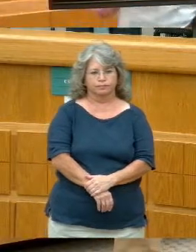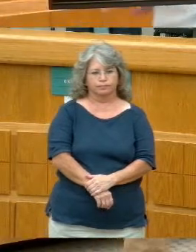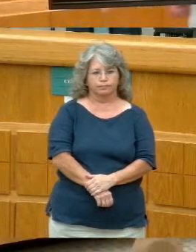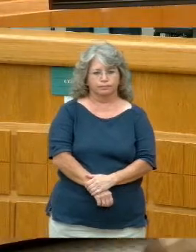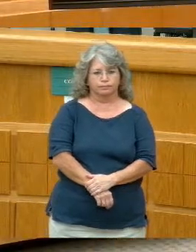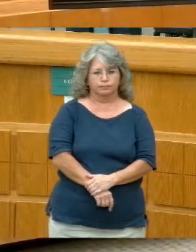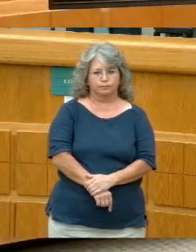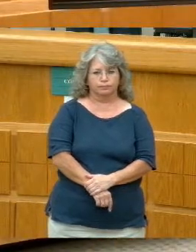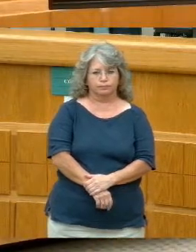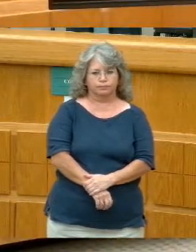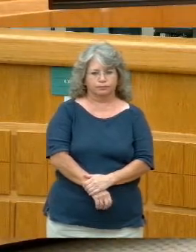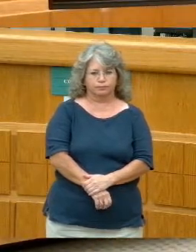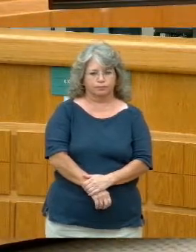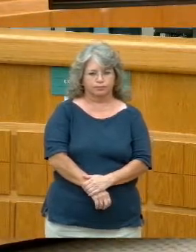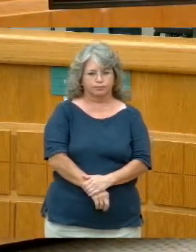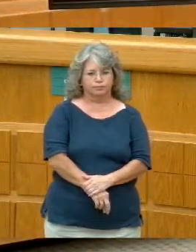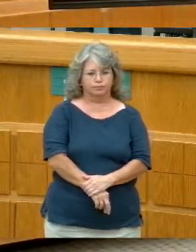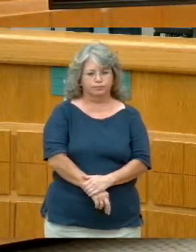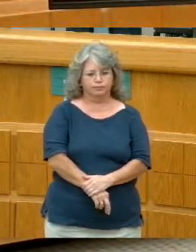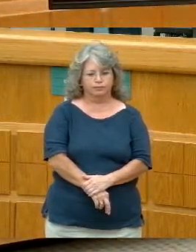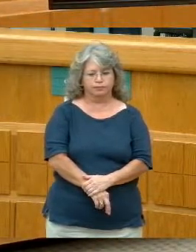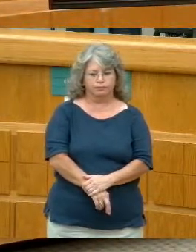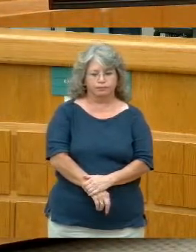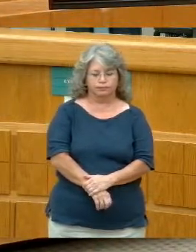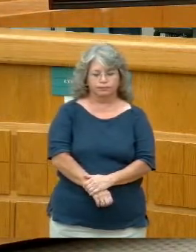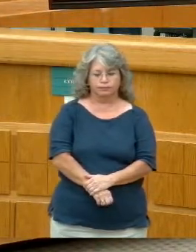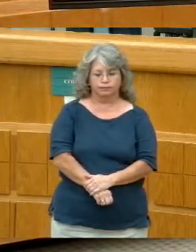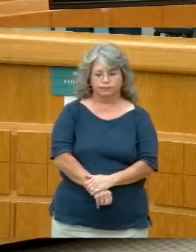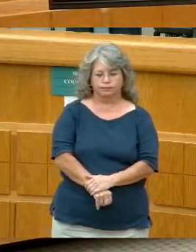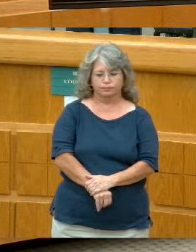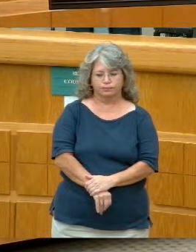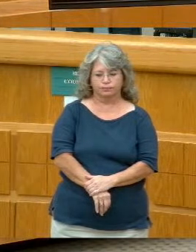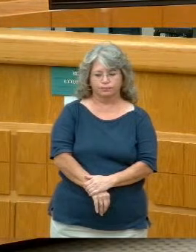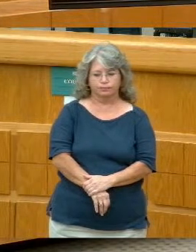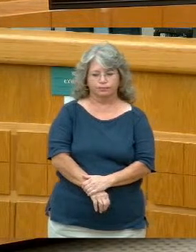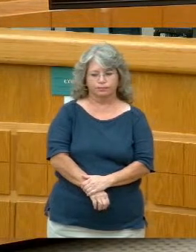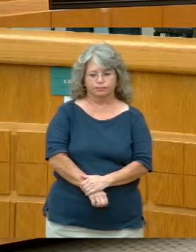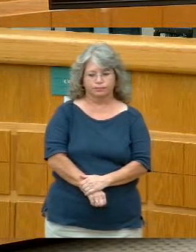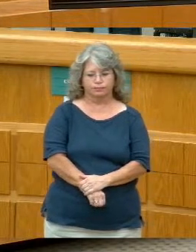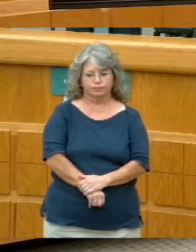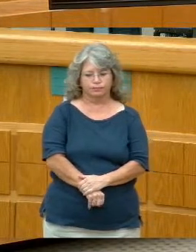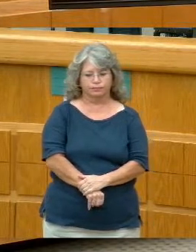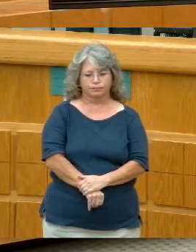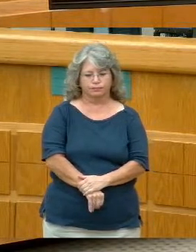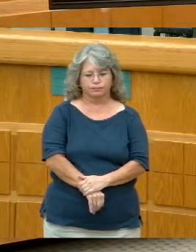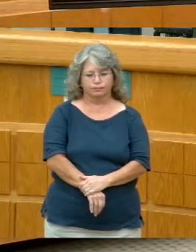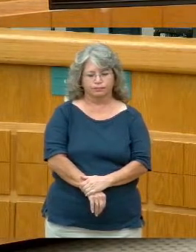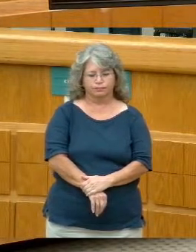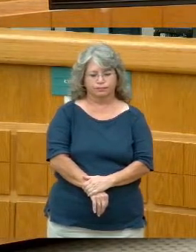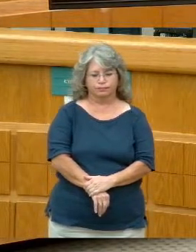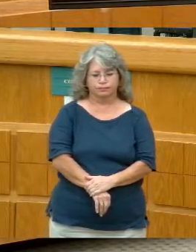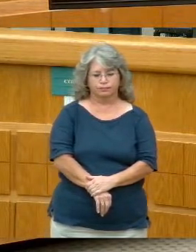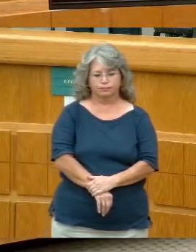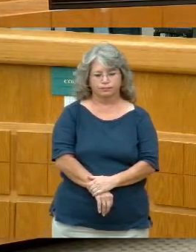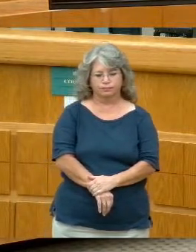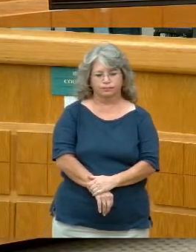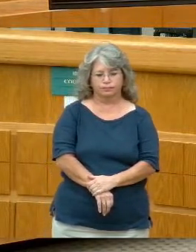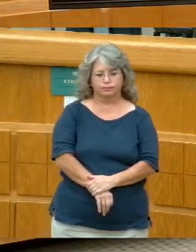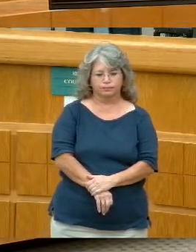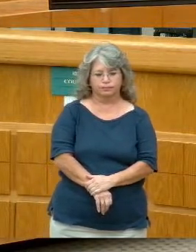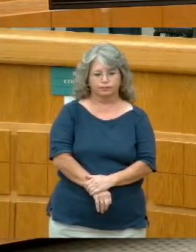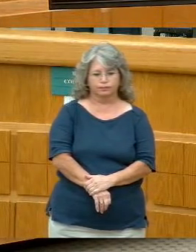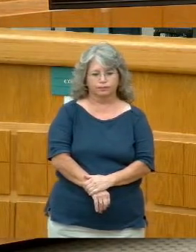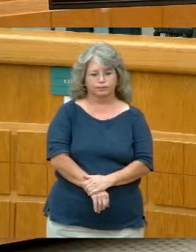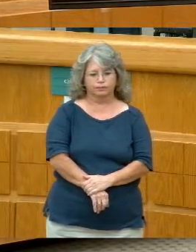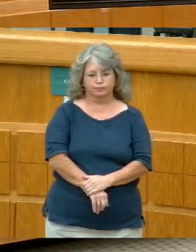dolor abdominal, vómitos, diarrea, dolor de cuello, salpullido, ojos enrojecidos y cansancio. Actualmente hay 29 casos en Texas